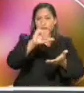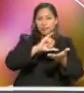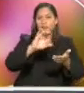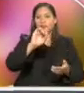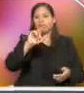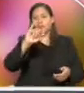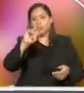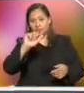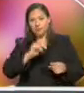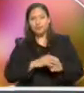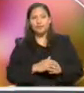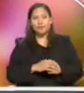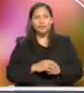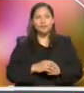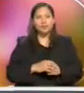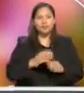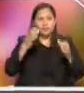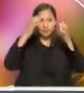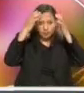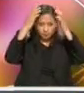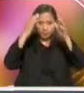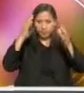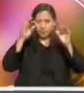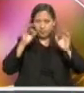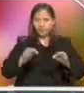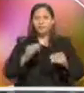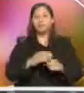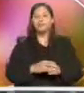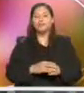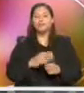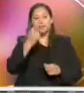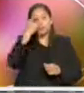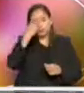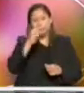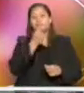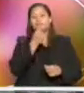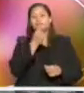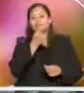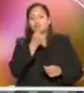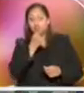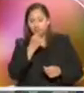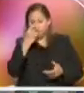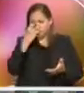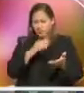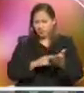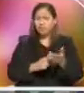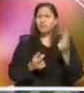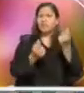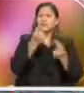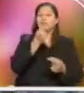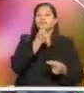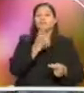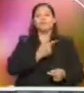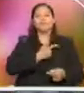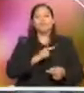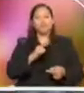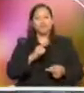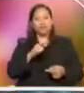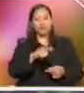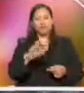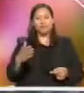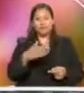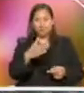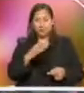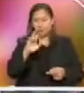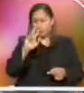aceite de oliva. Chef, pues Exacto. excelente, te digo, para los niños hay, me parece, pocos niños a los cuales no les gustaría esta receta,